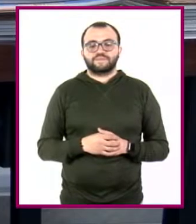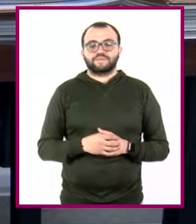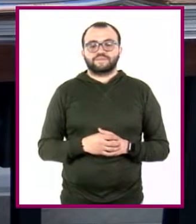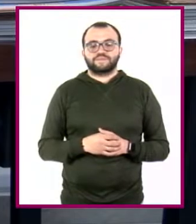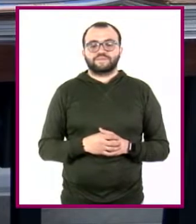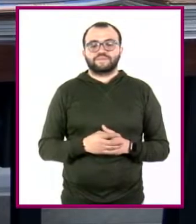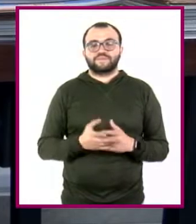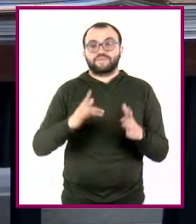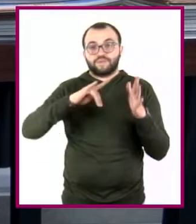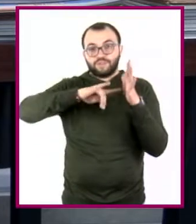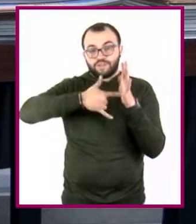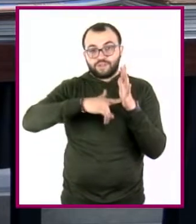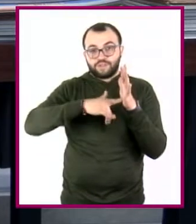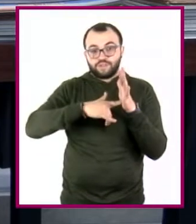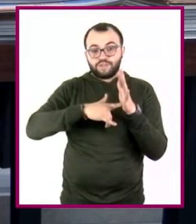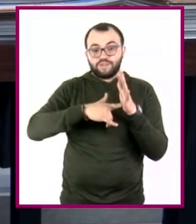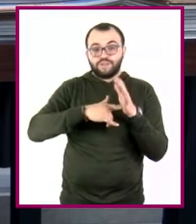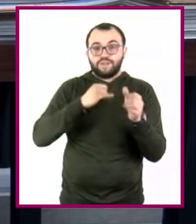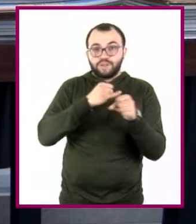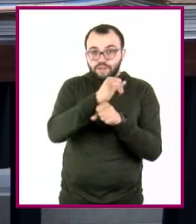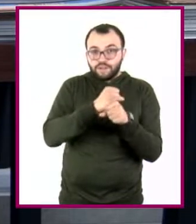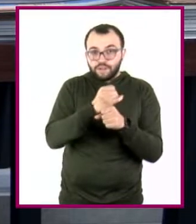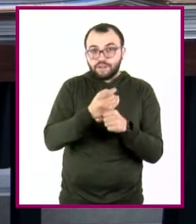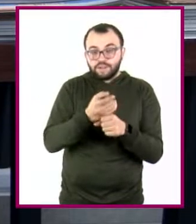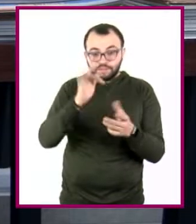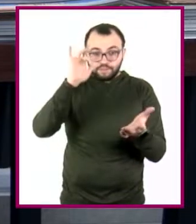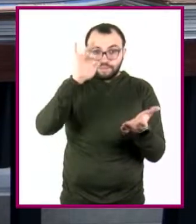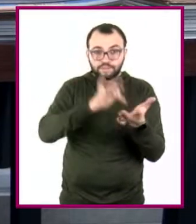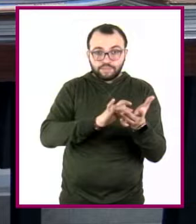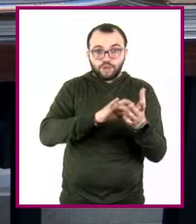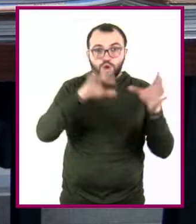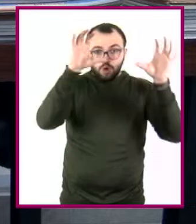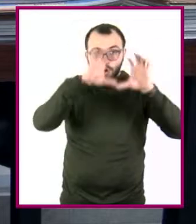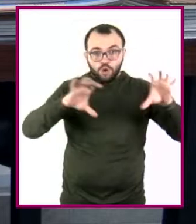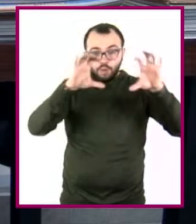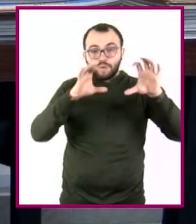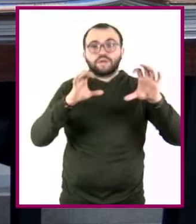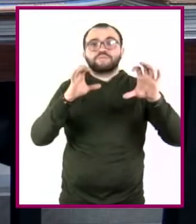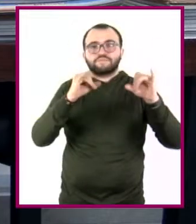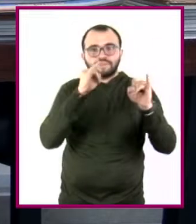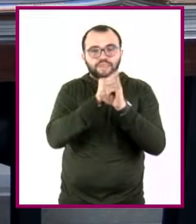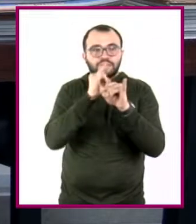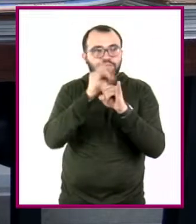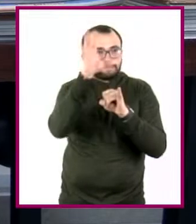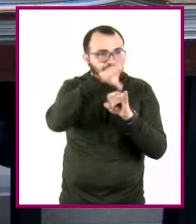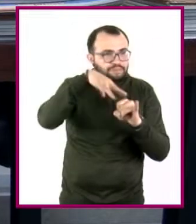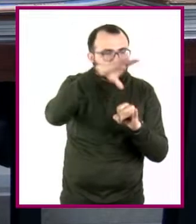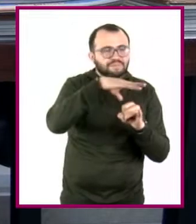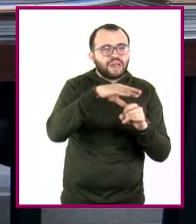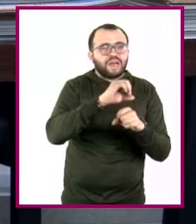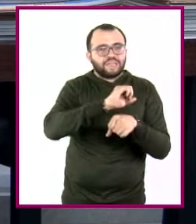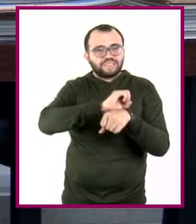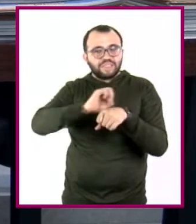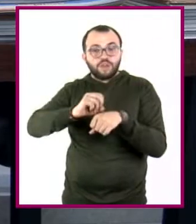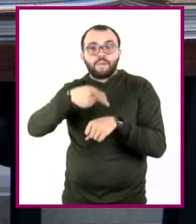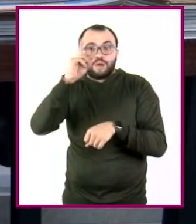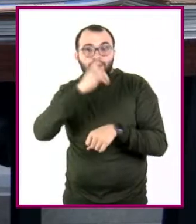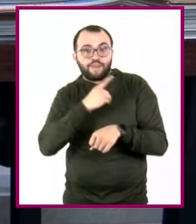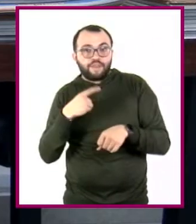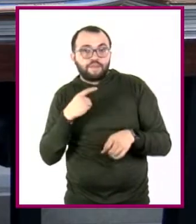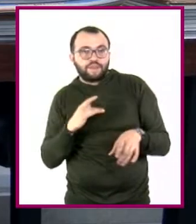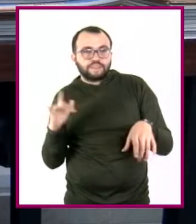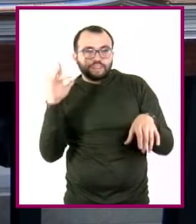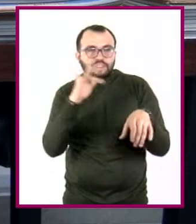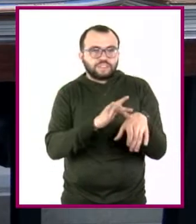La hora de investigar consta en encender la computadora y navegar en la red. Es muy sencillo, pero hay que darle un toque extra. ¿Ah, sí? ¿Y cuál